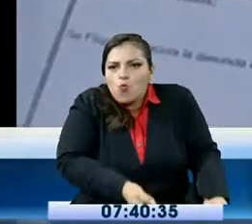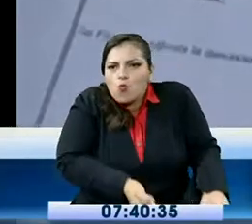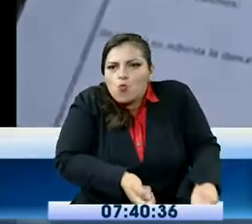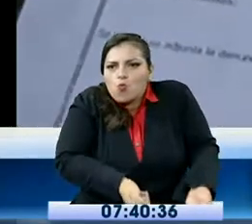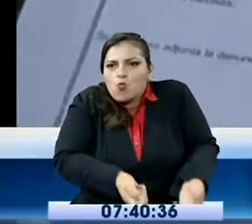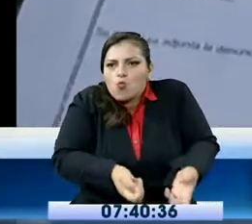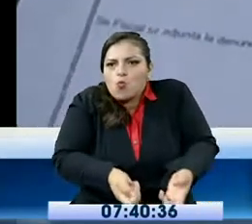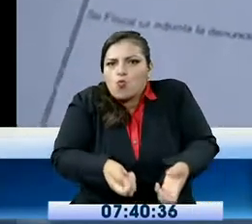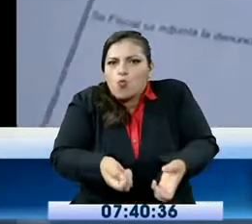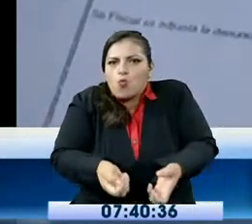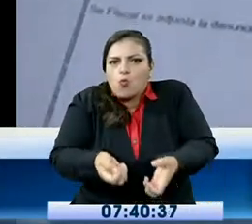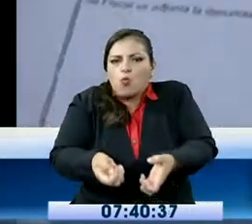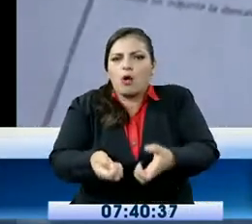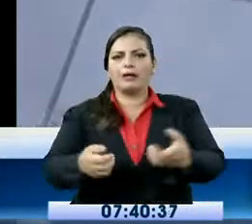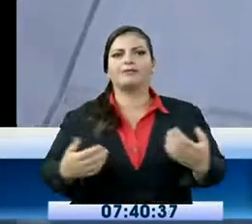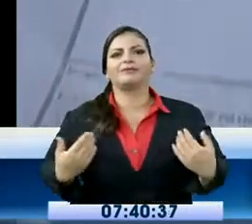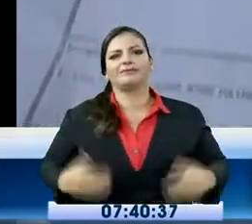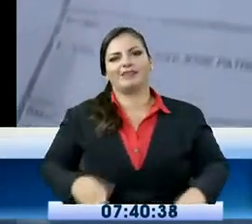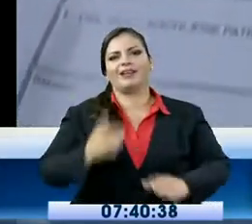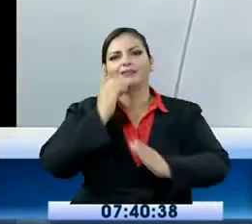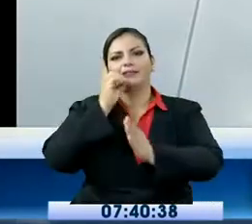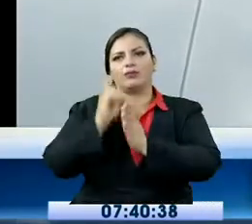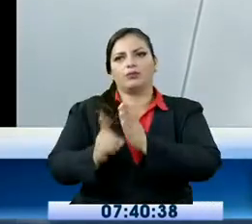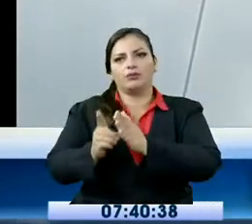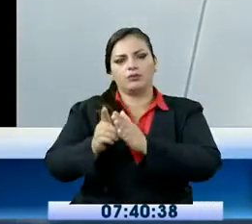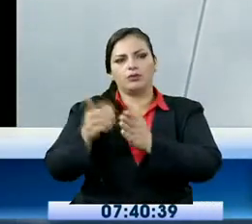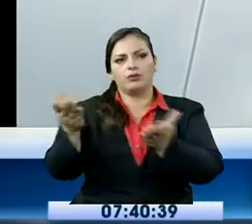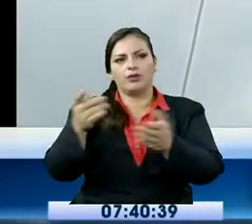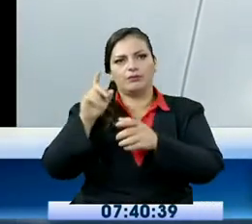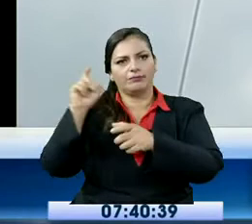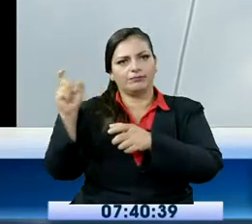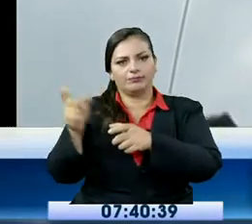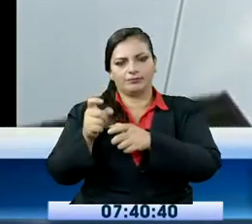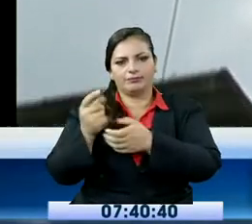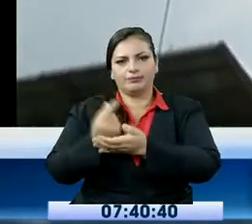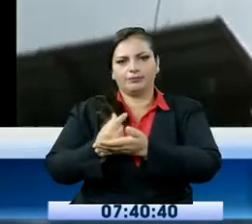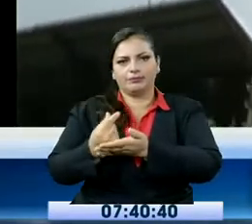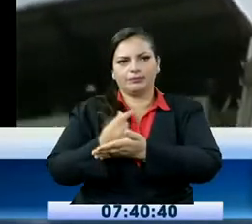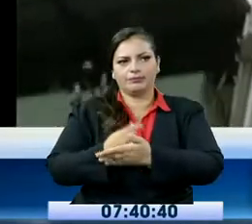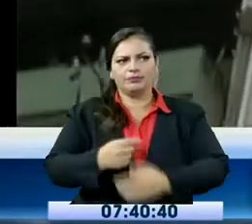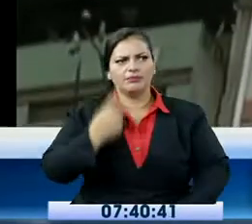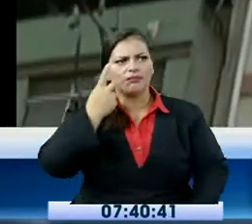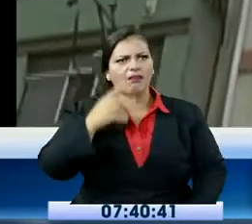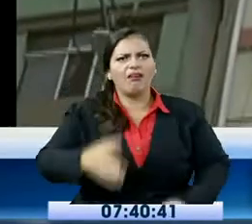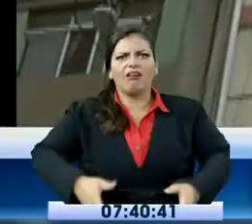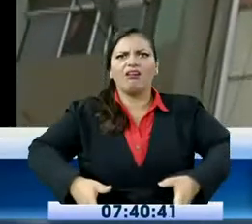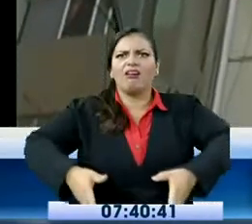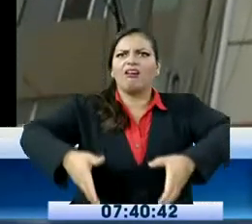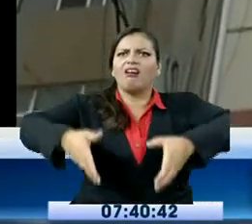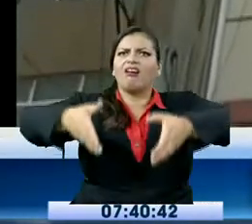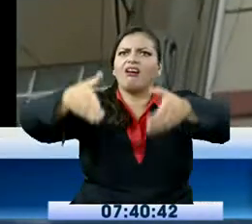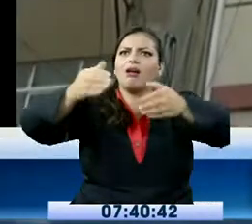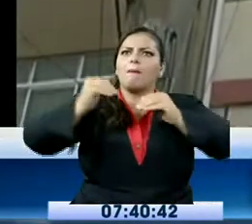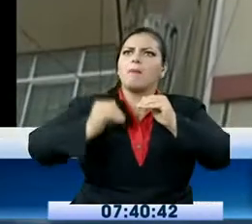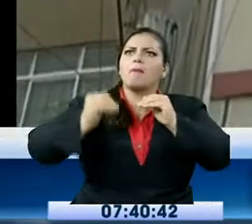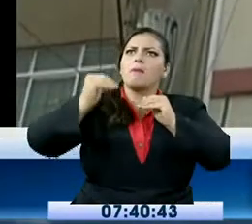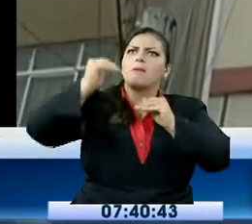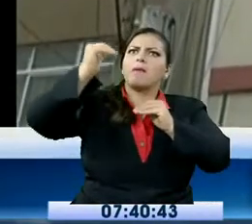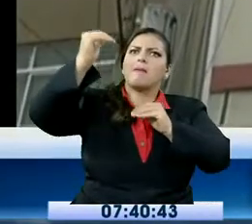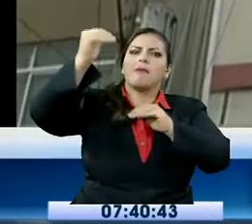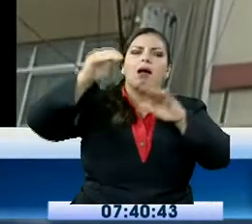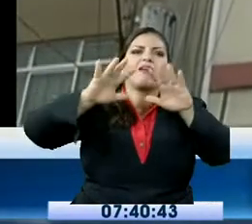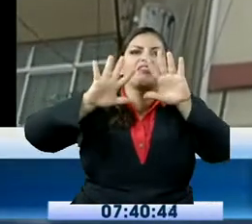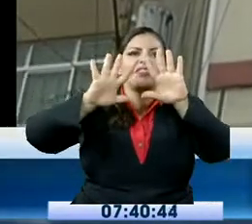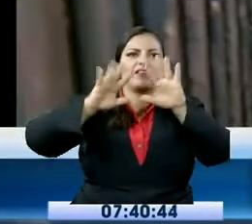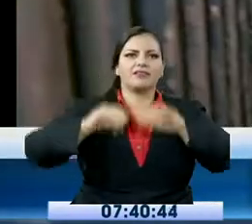del guayas más aún por el prejuicio para el inmueble de diez pisos y sus ocupantes ocurrió el 28